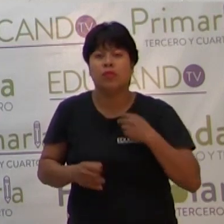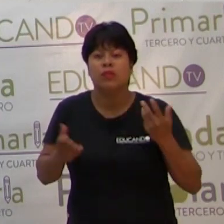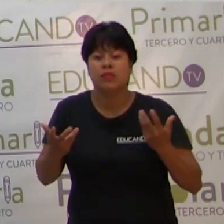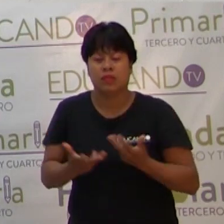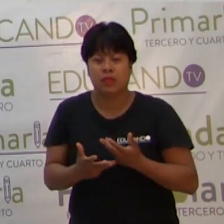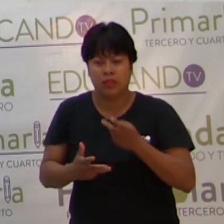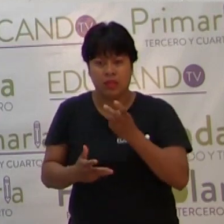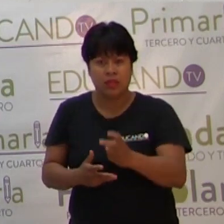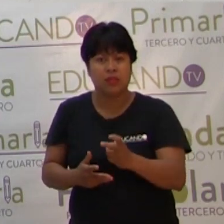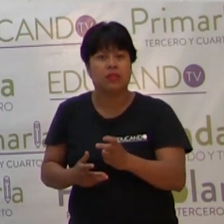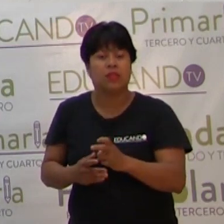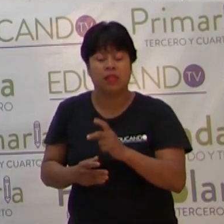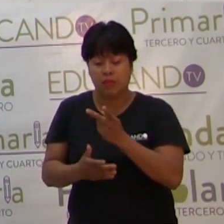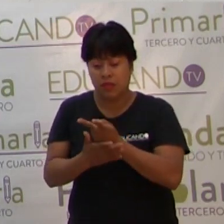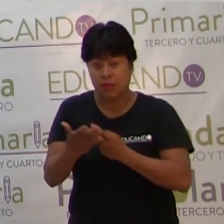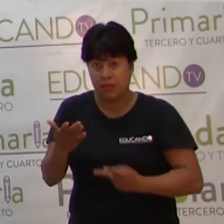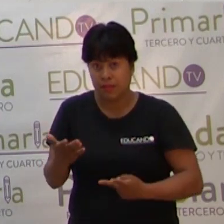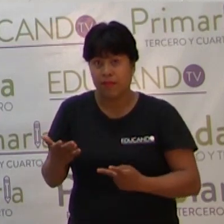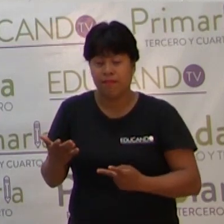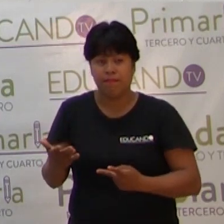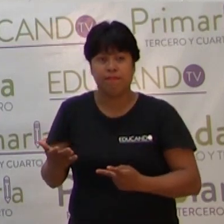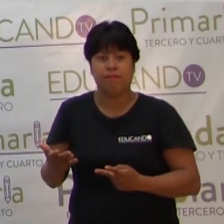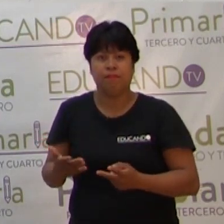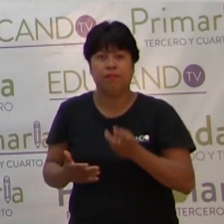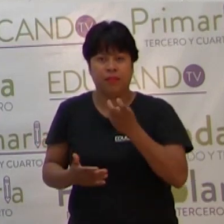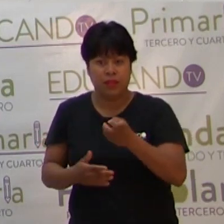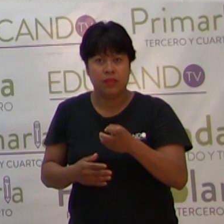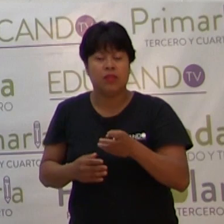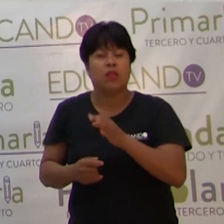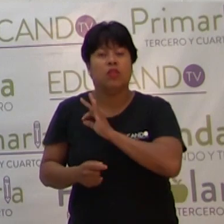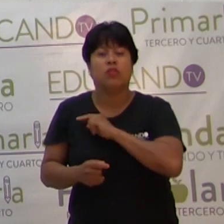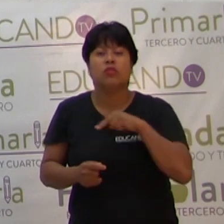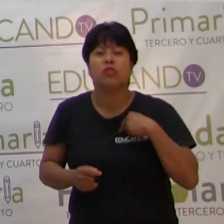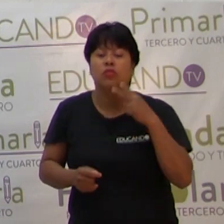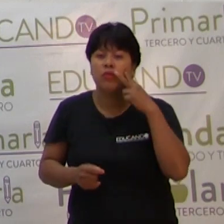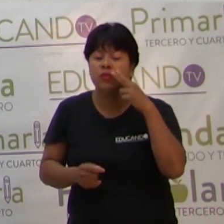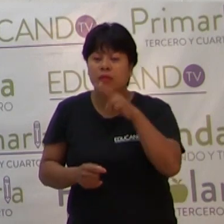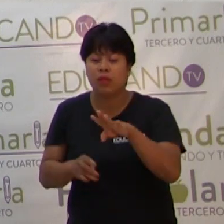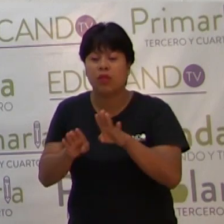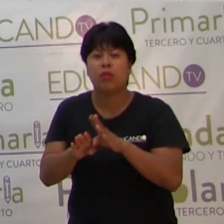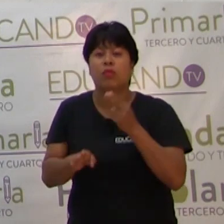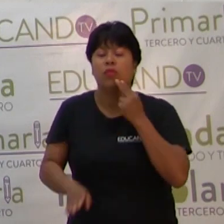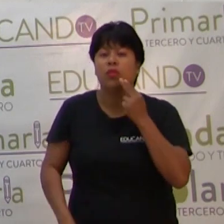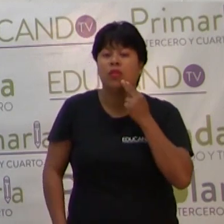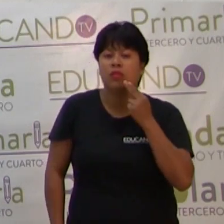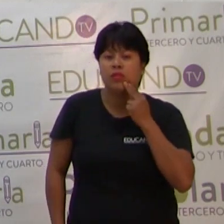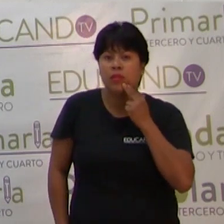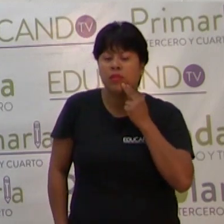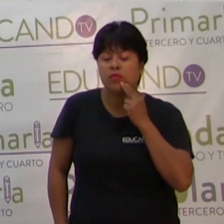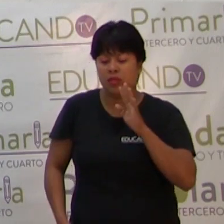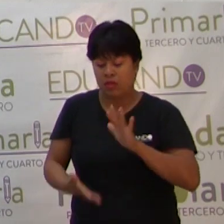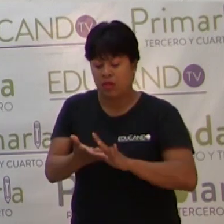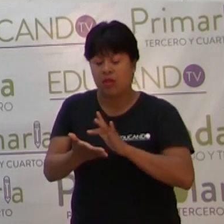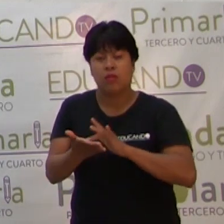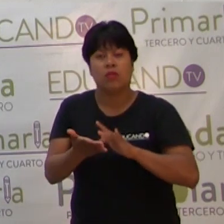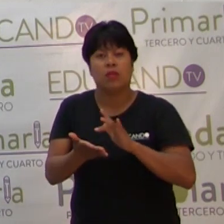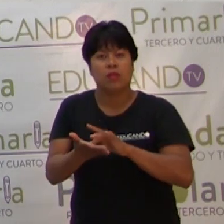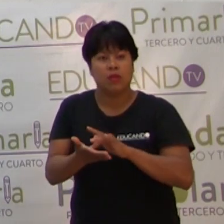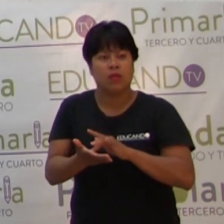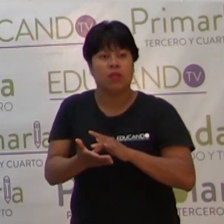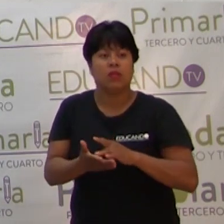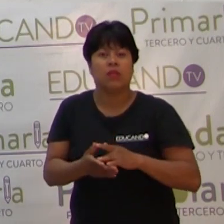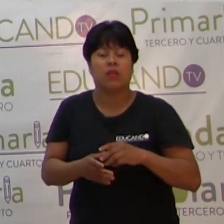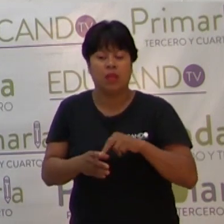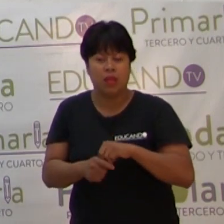a partir de ese planteamiento, a partir de este desafío, vamos a ver cómo utilizamos la calculadora en